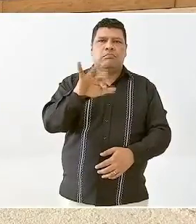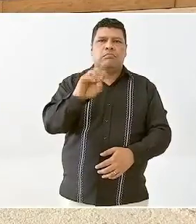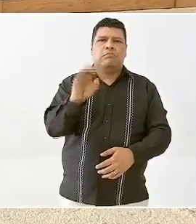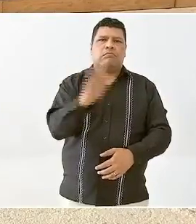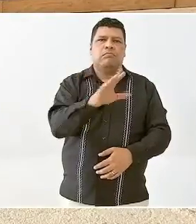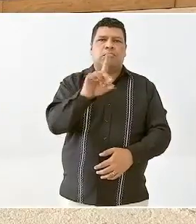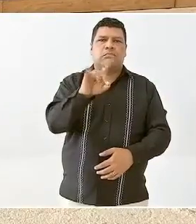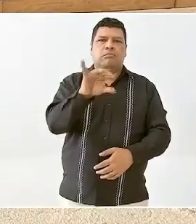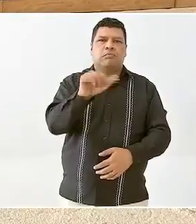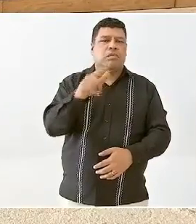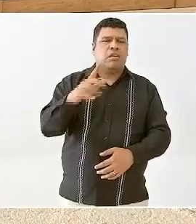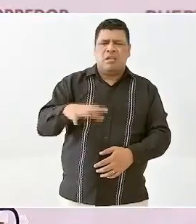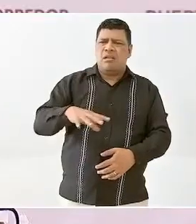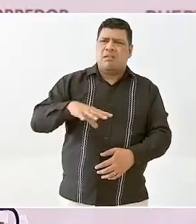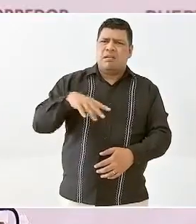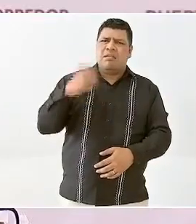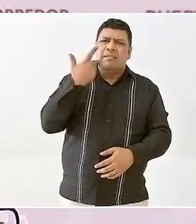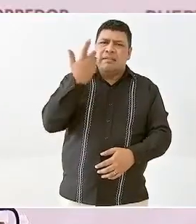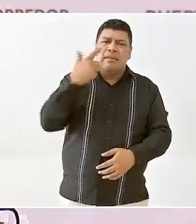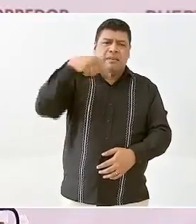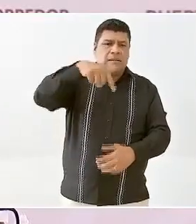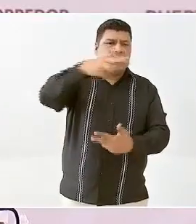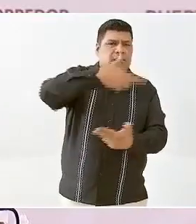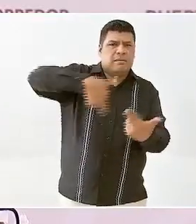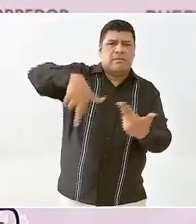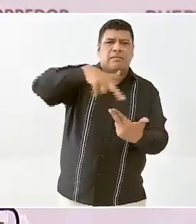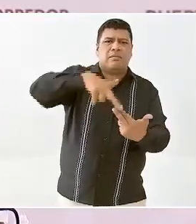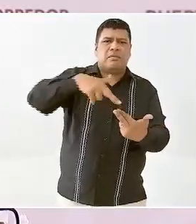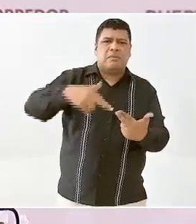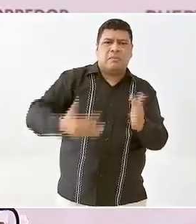desarrollar esta región del país.